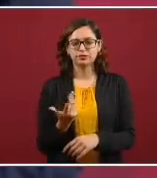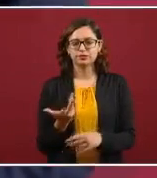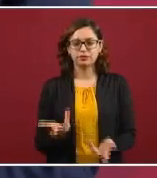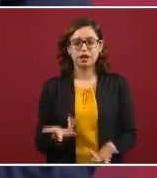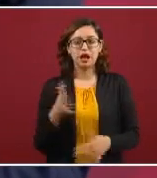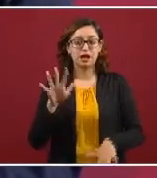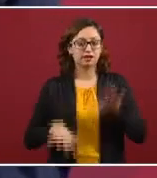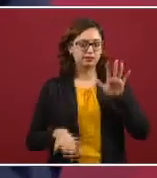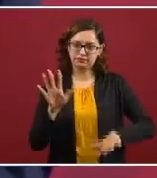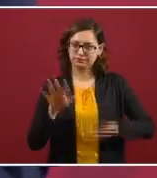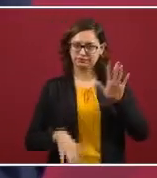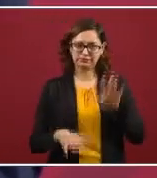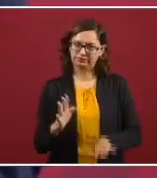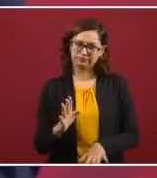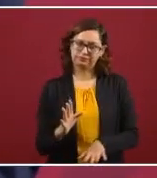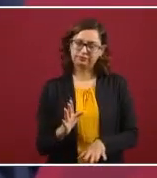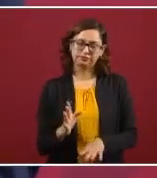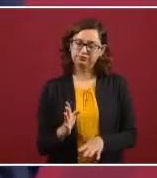hay veces que no